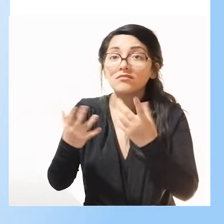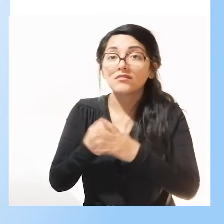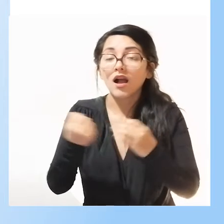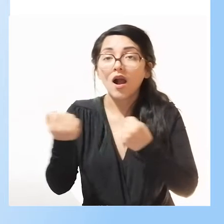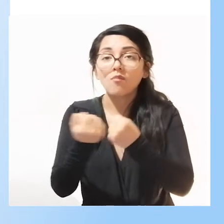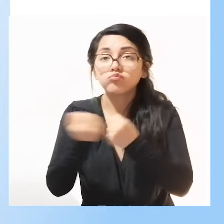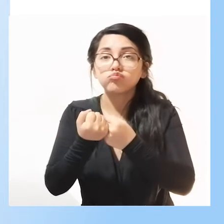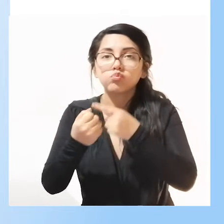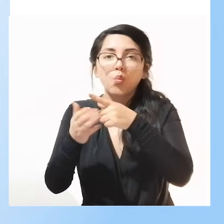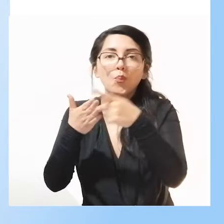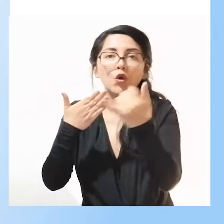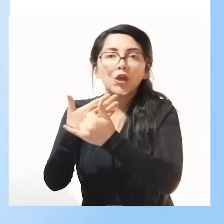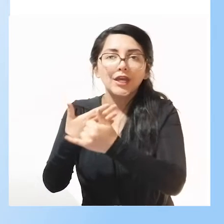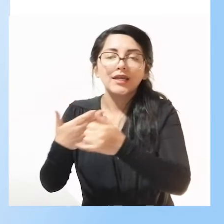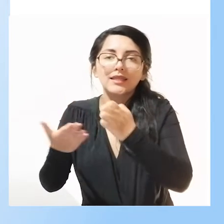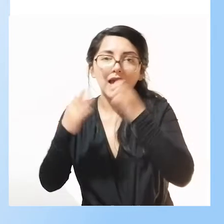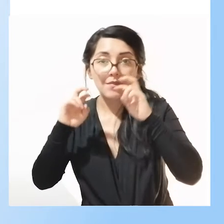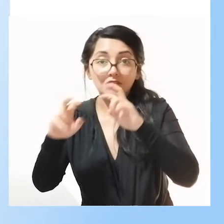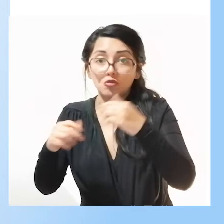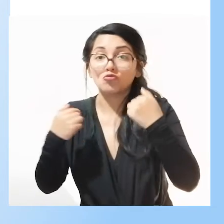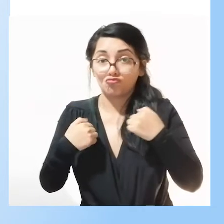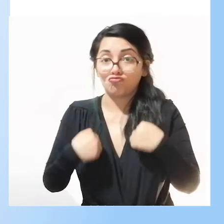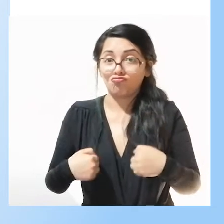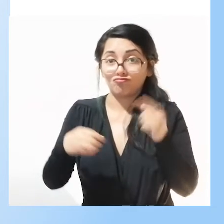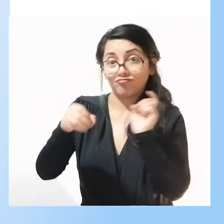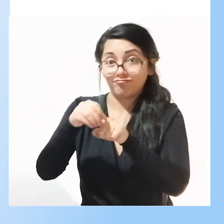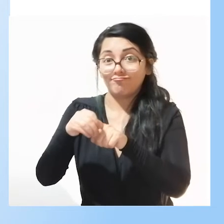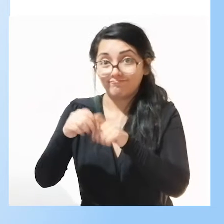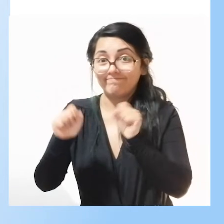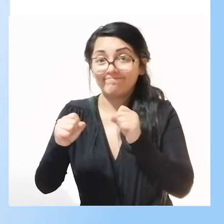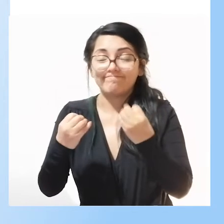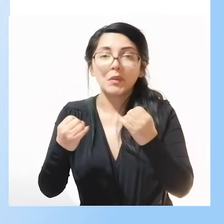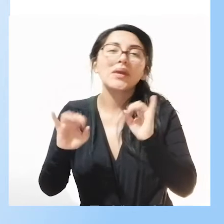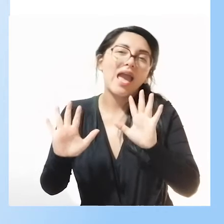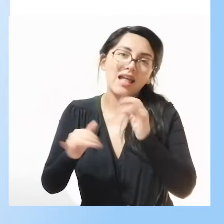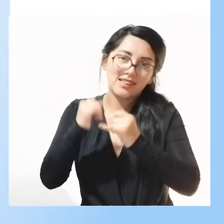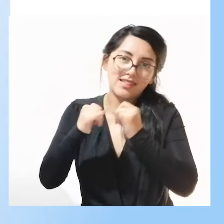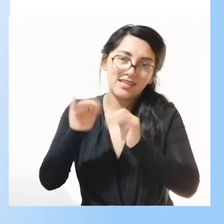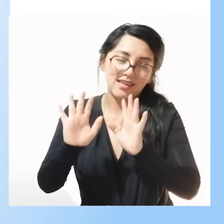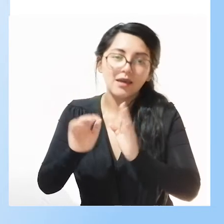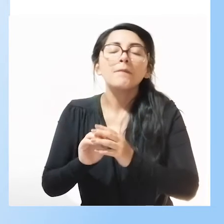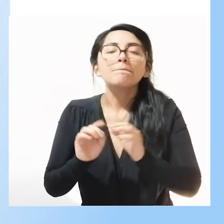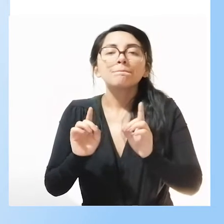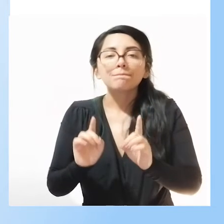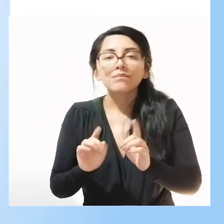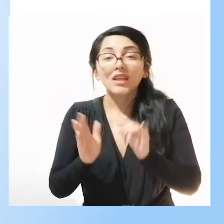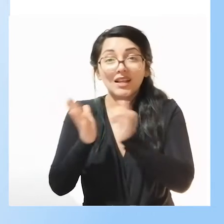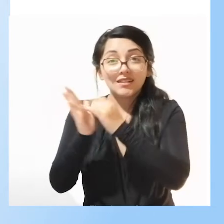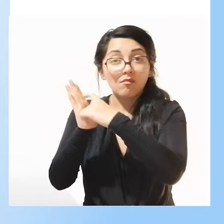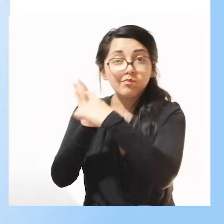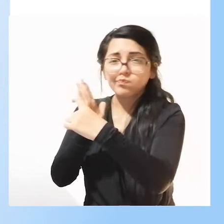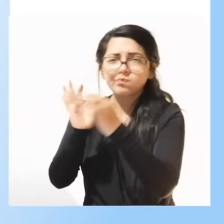de investigación en el cual participo y que estamos finalizando. Esta definición es la articulación de